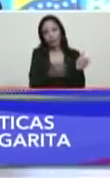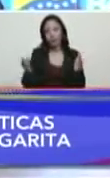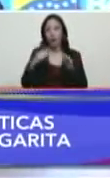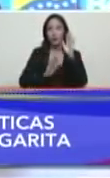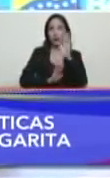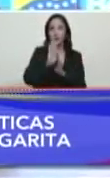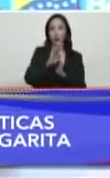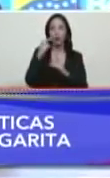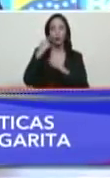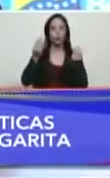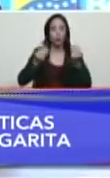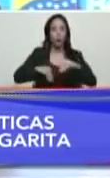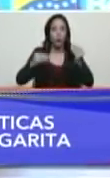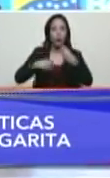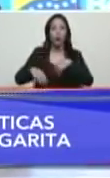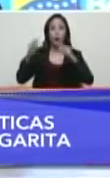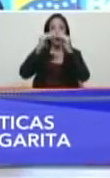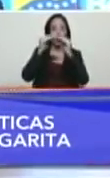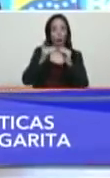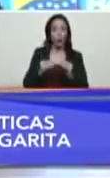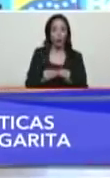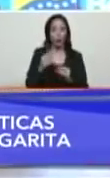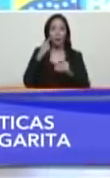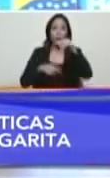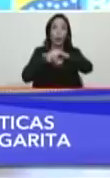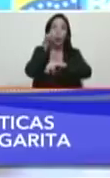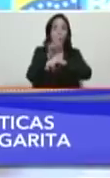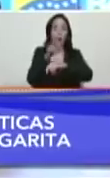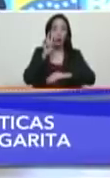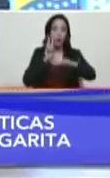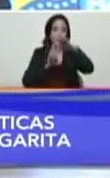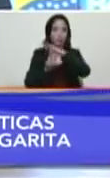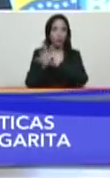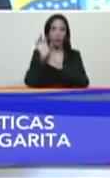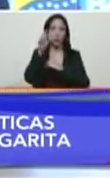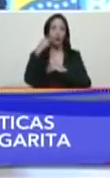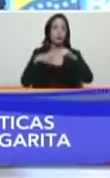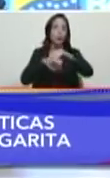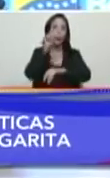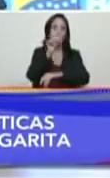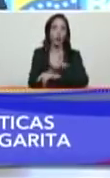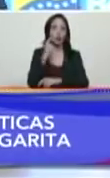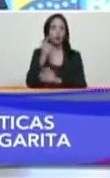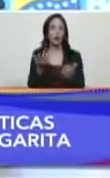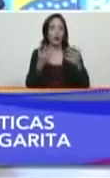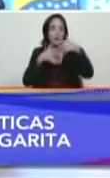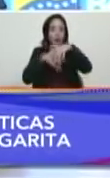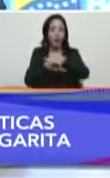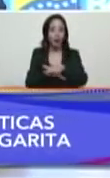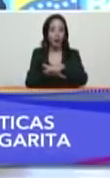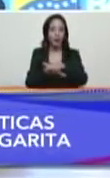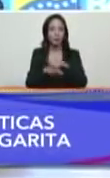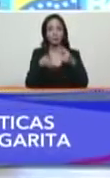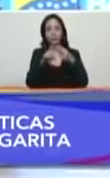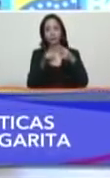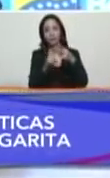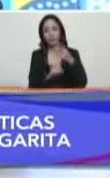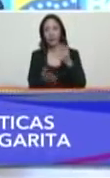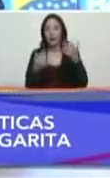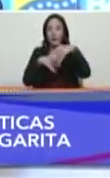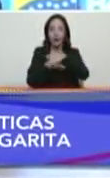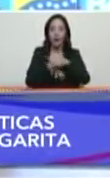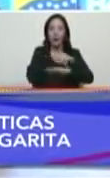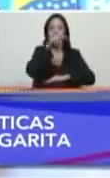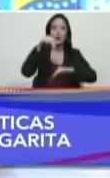de manera coherente. Es la única visión del país que existe, de manera integral, integrada,